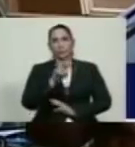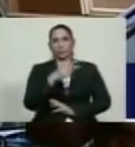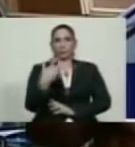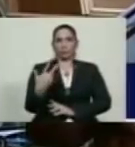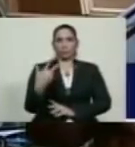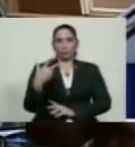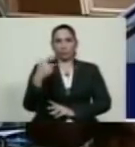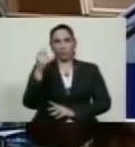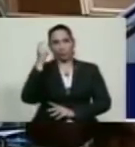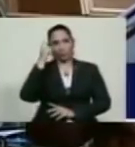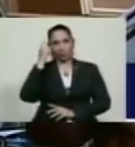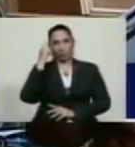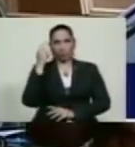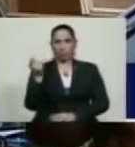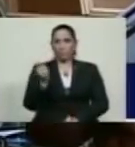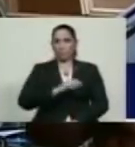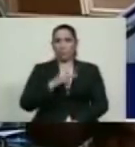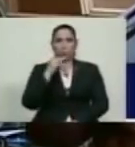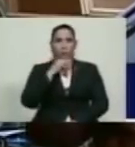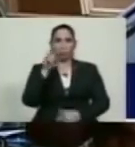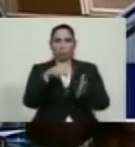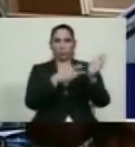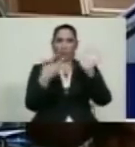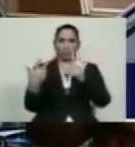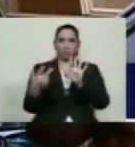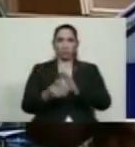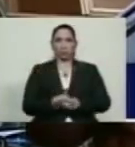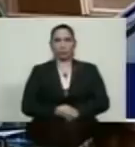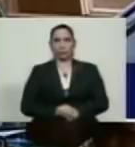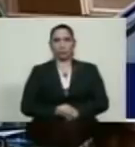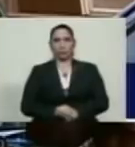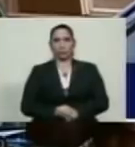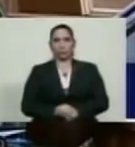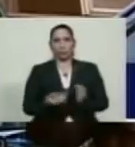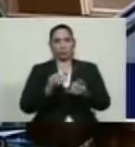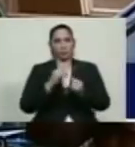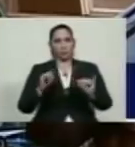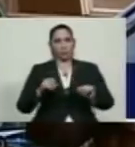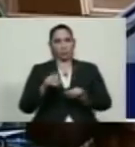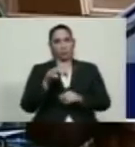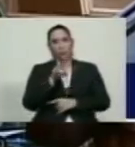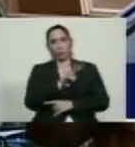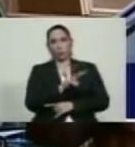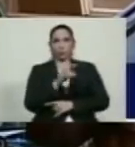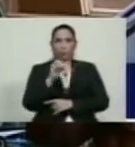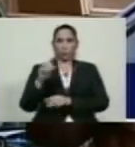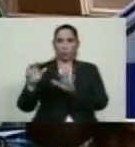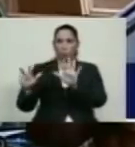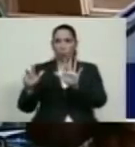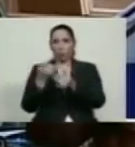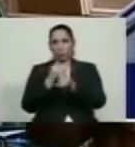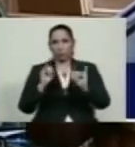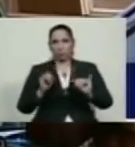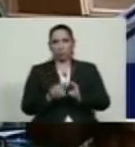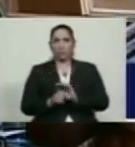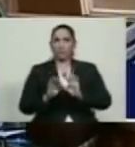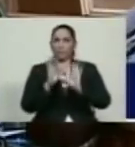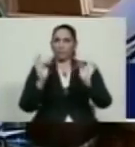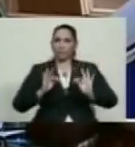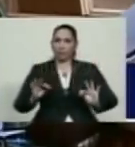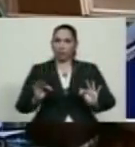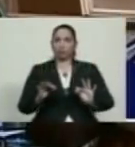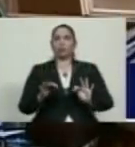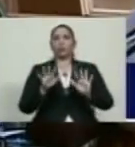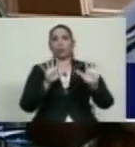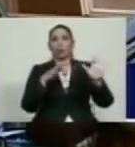del mes de octubre de 2018, años 208 de la independencia, 159 de la Federación y 19 de la Revolución